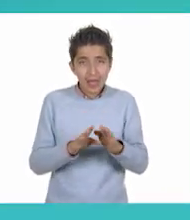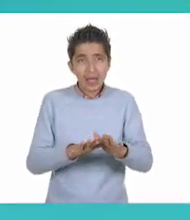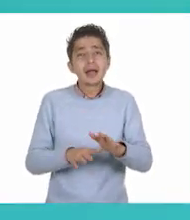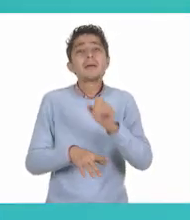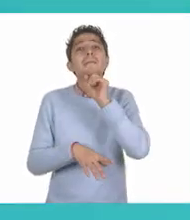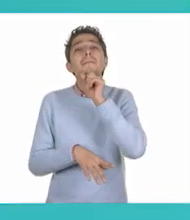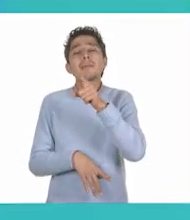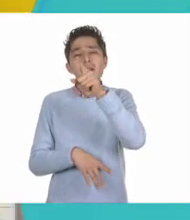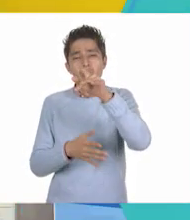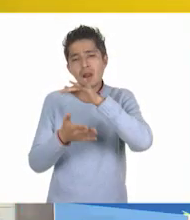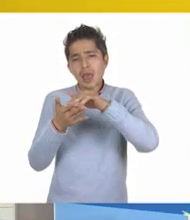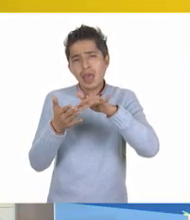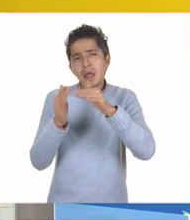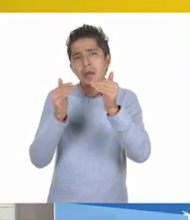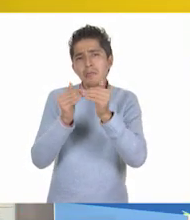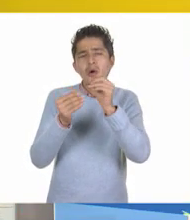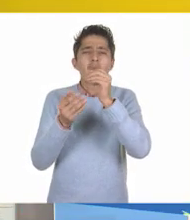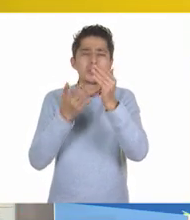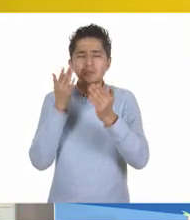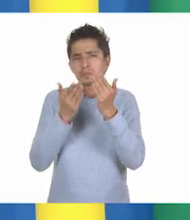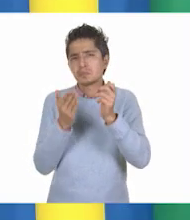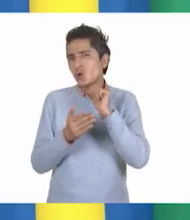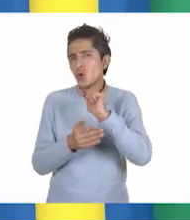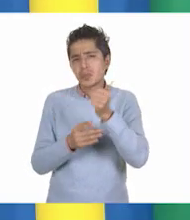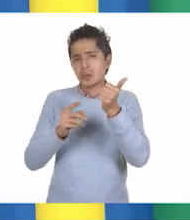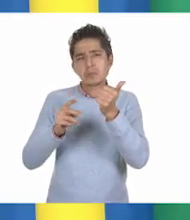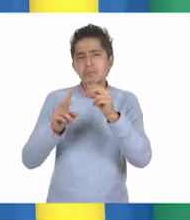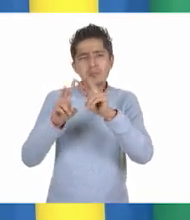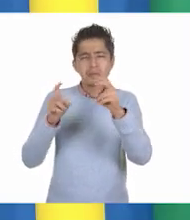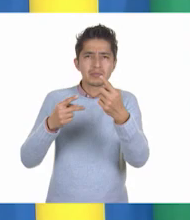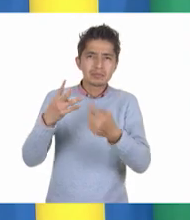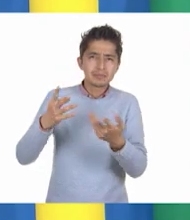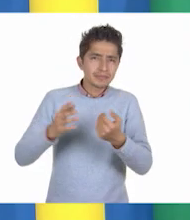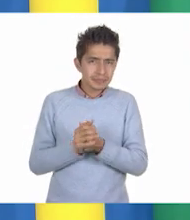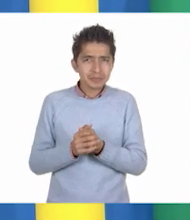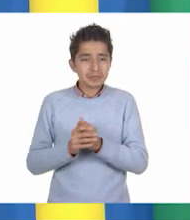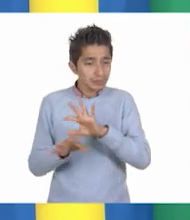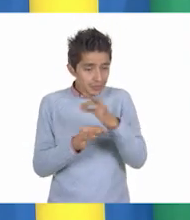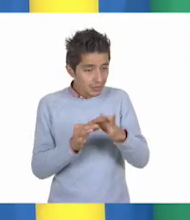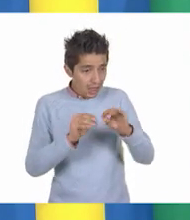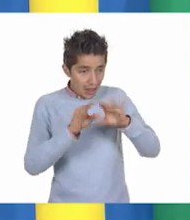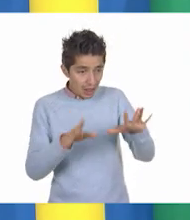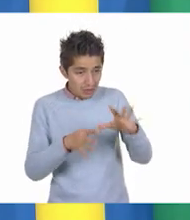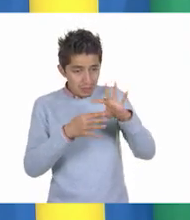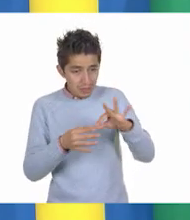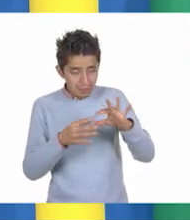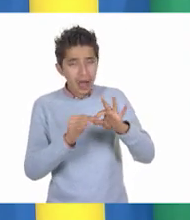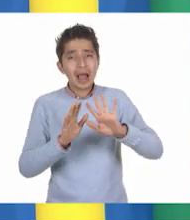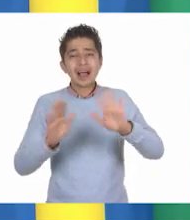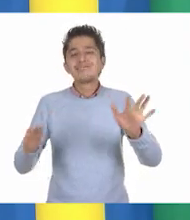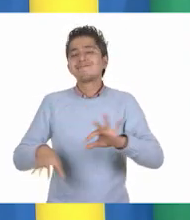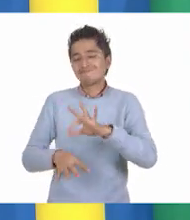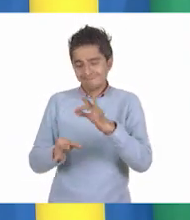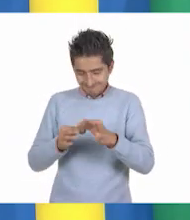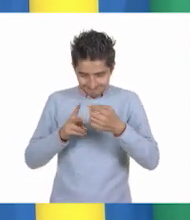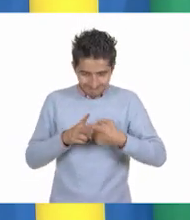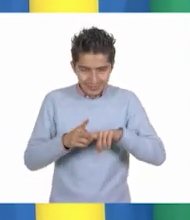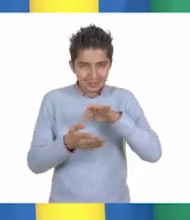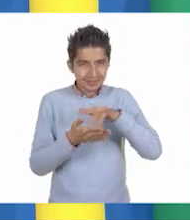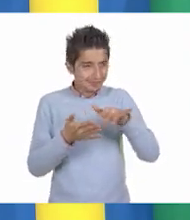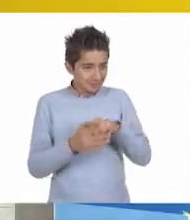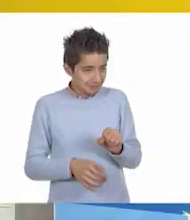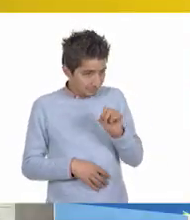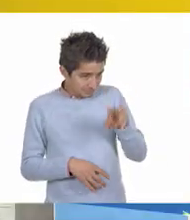en casa o estudiar otras asignaturas. Bueno, pues ya con todo aclarado, creo que ahora sí es momento de iniciar la lectura, ¿cierto,